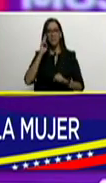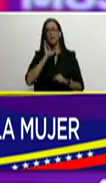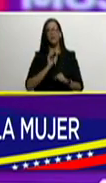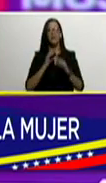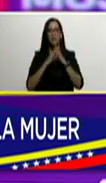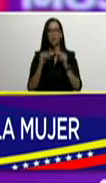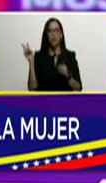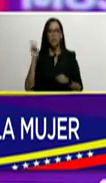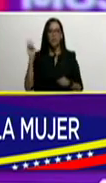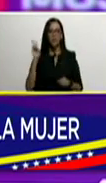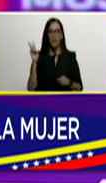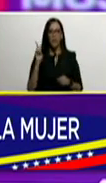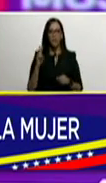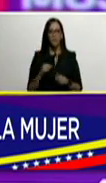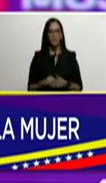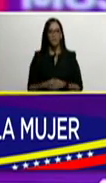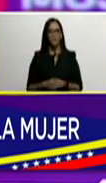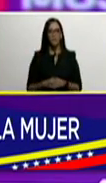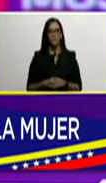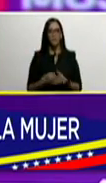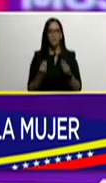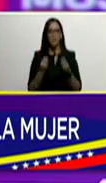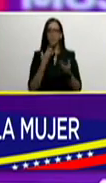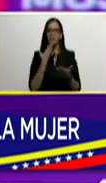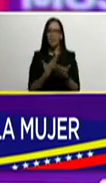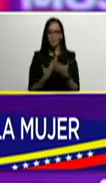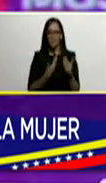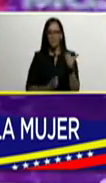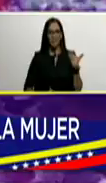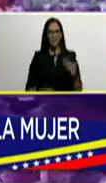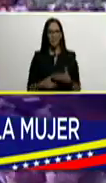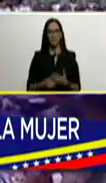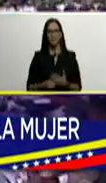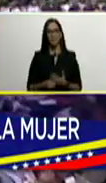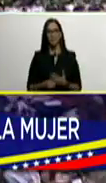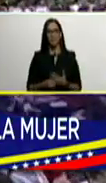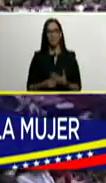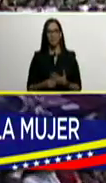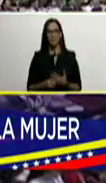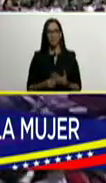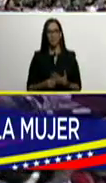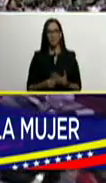de todos los venezolanos y las venezolanas. Muchísimas gracias, presidente.